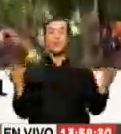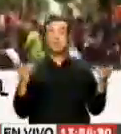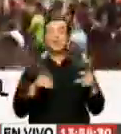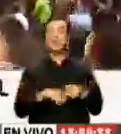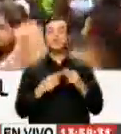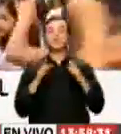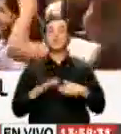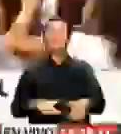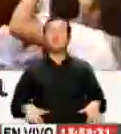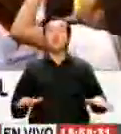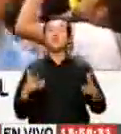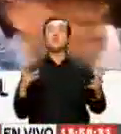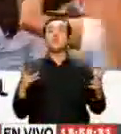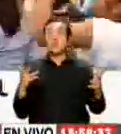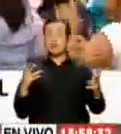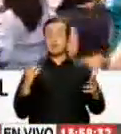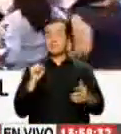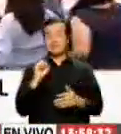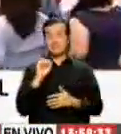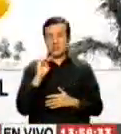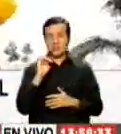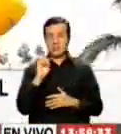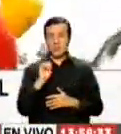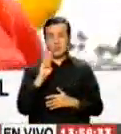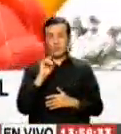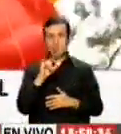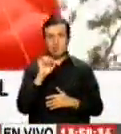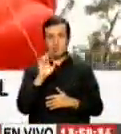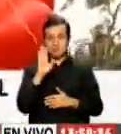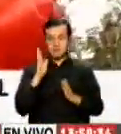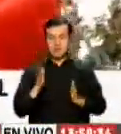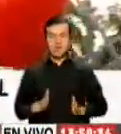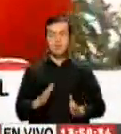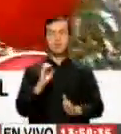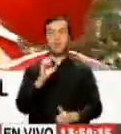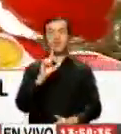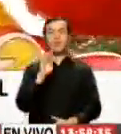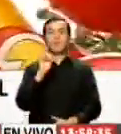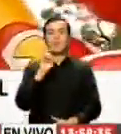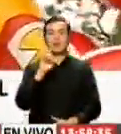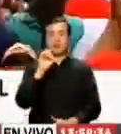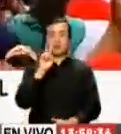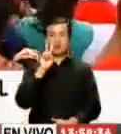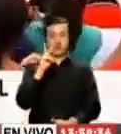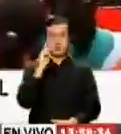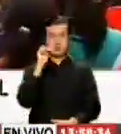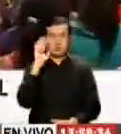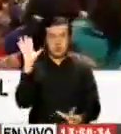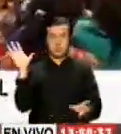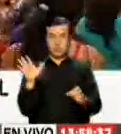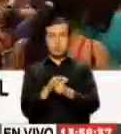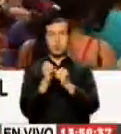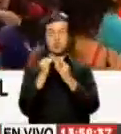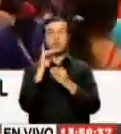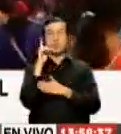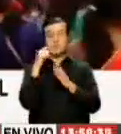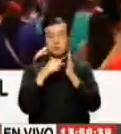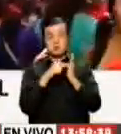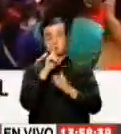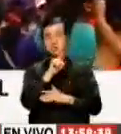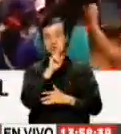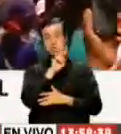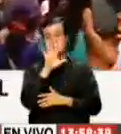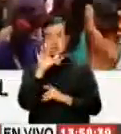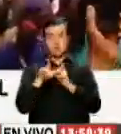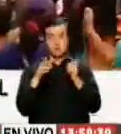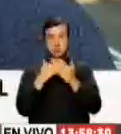inició en el malecón Simón Bolívar y Tomás Martínez hasta la avenida Olmedo a lo largo de 2 kilómetros. En total participaron